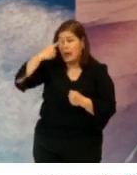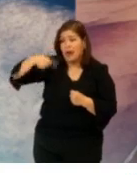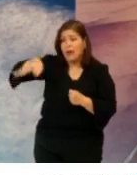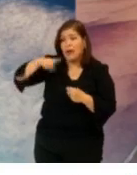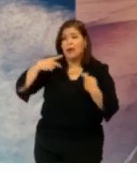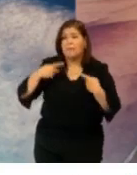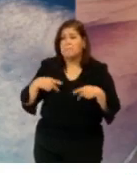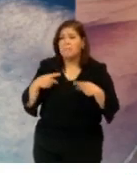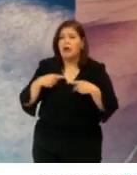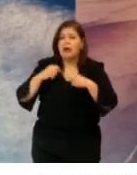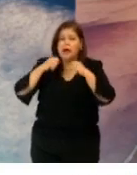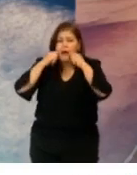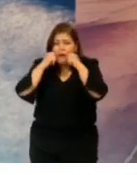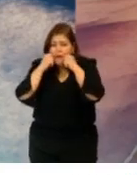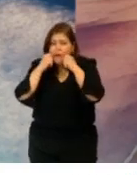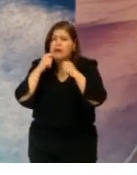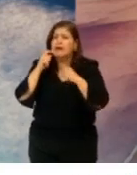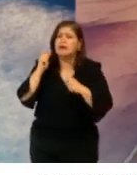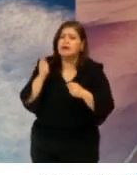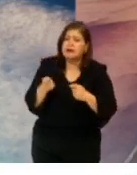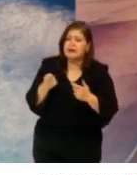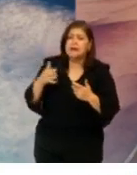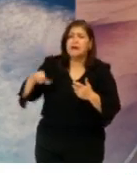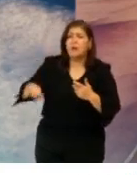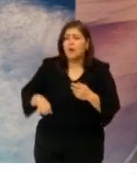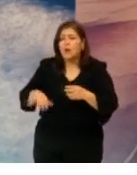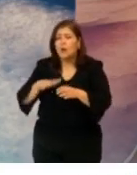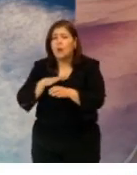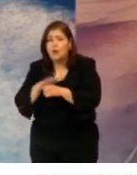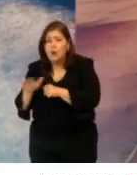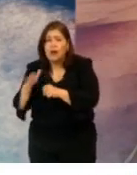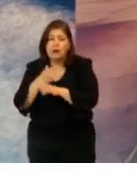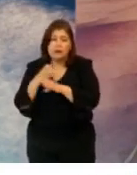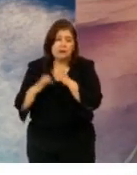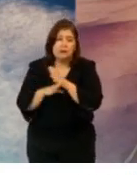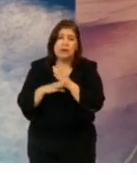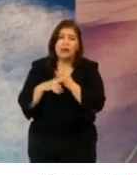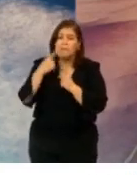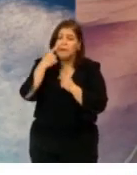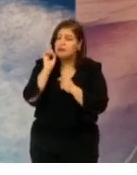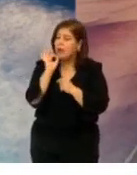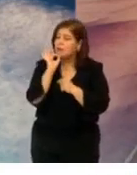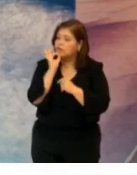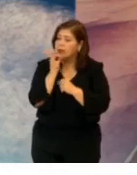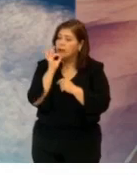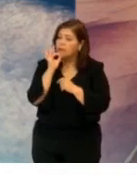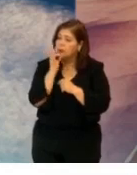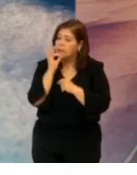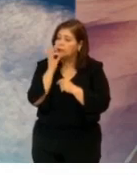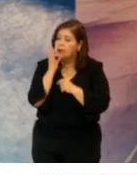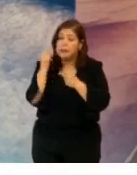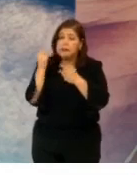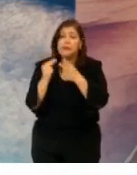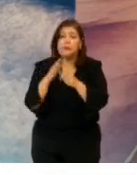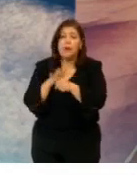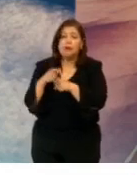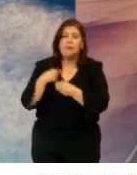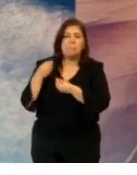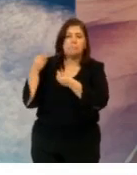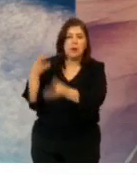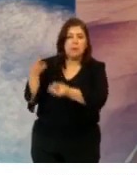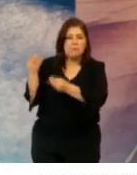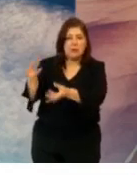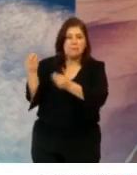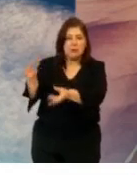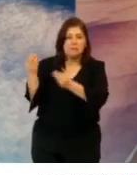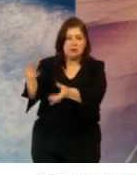le importa quién es el presidente, no le interesa es cómo respondo a la satisfacción inmediata. Entonces, esos